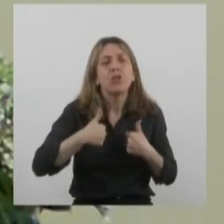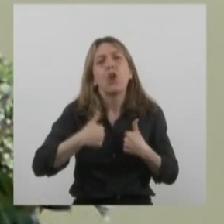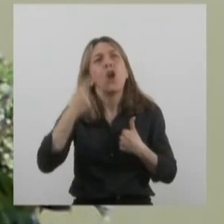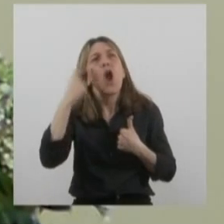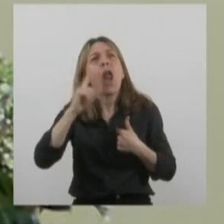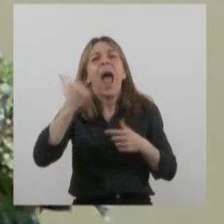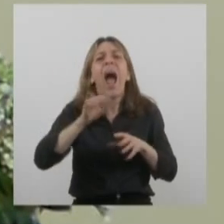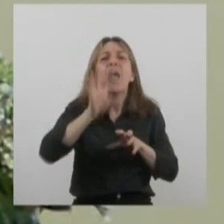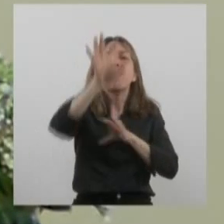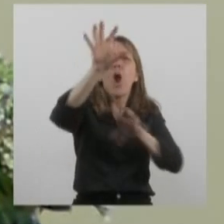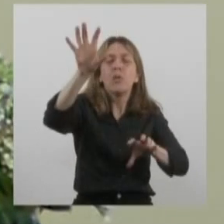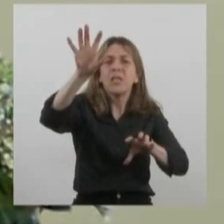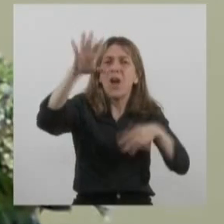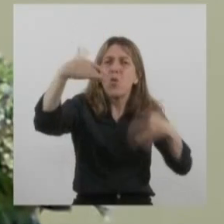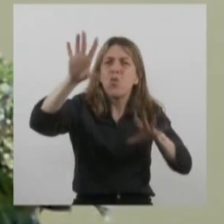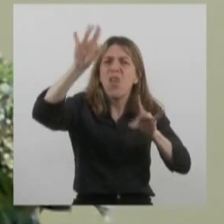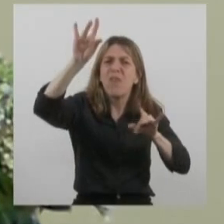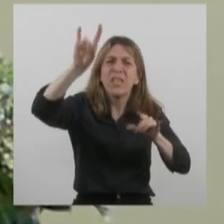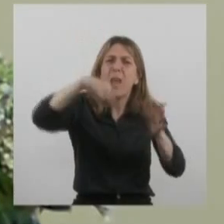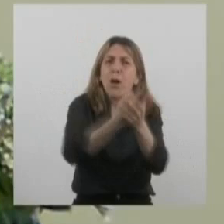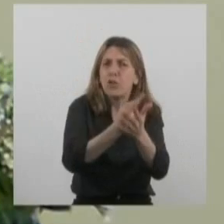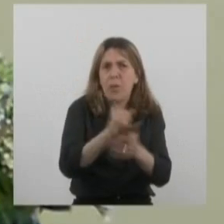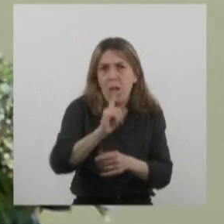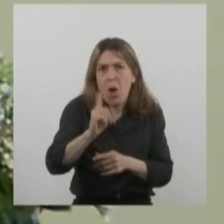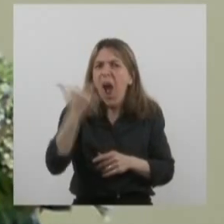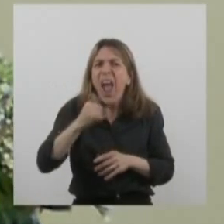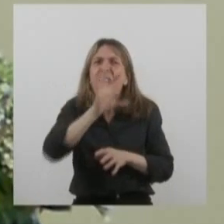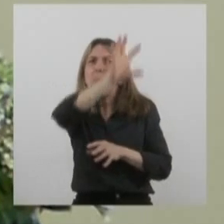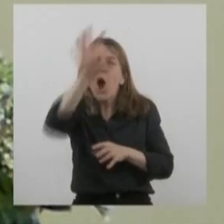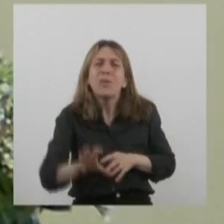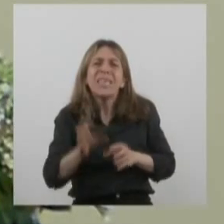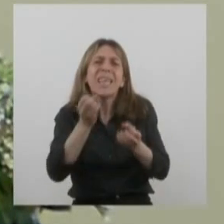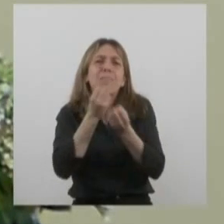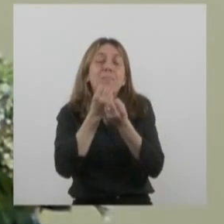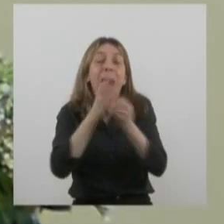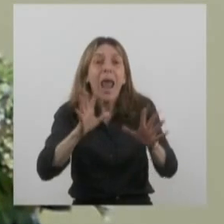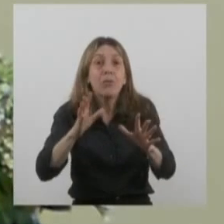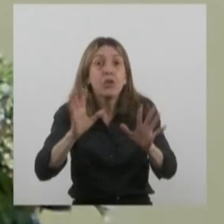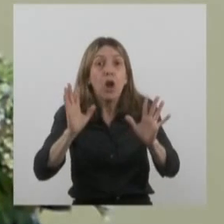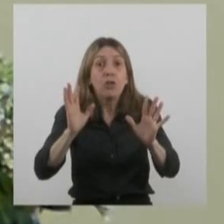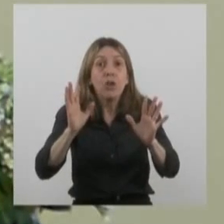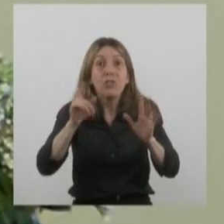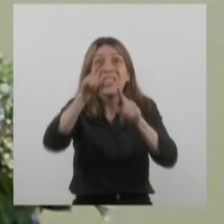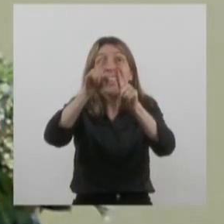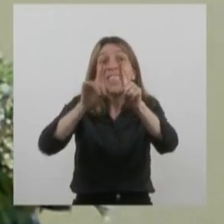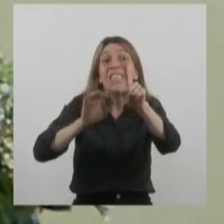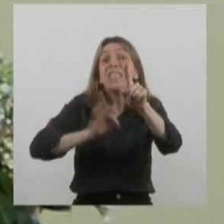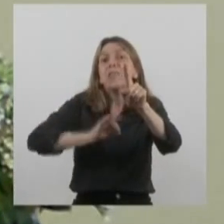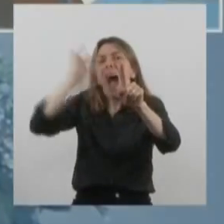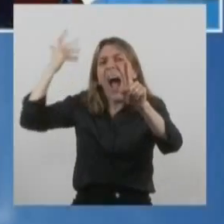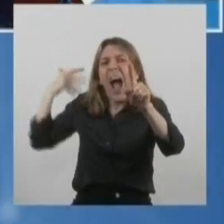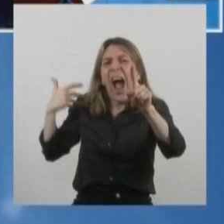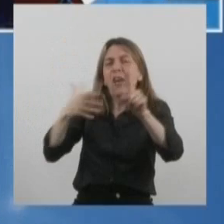existan provincias inviables. Existen provincias maravillosas a las que no, la historia no les ha dado la